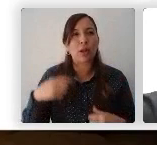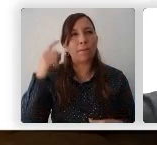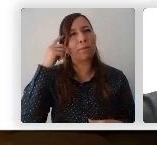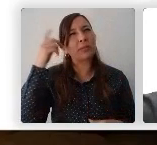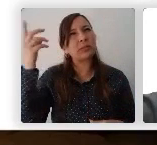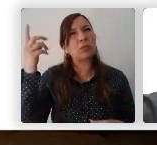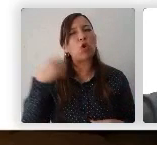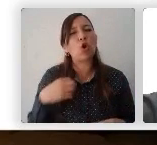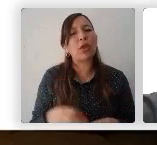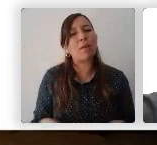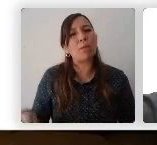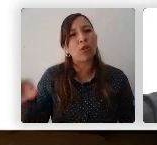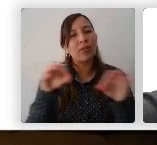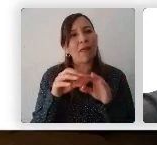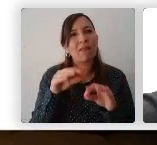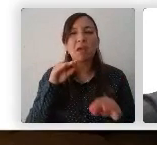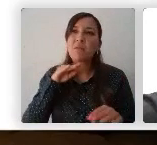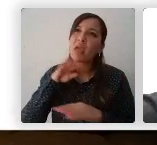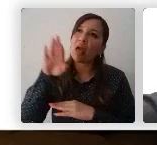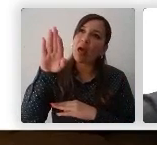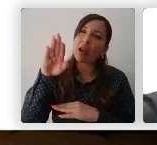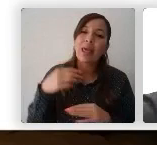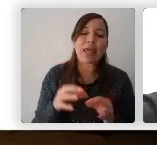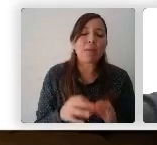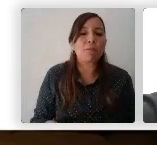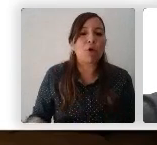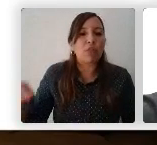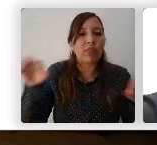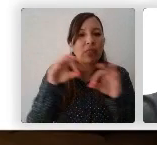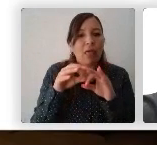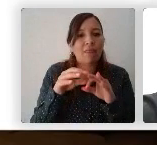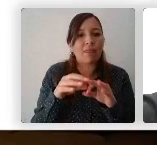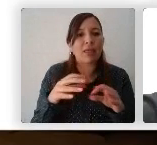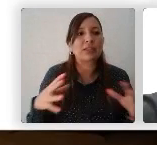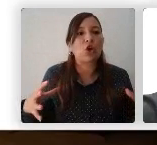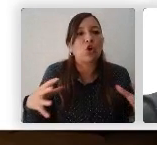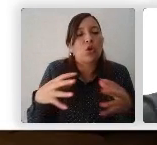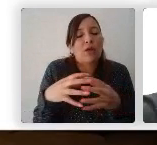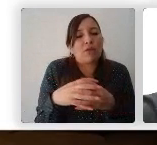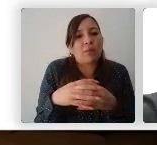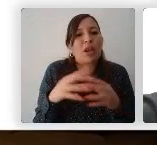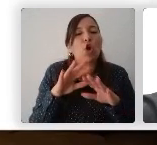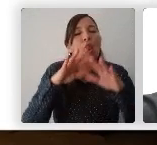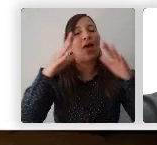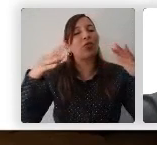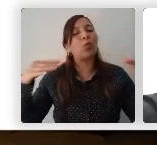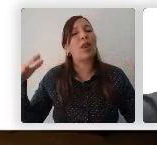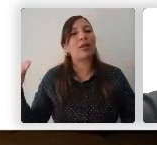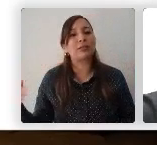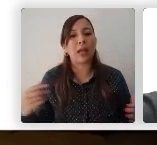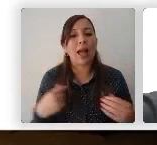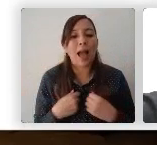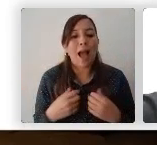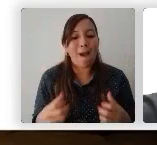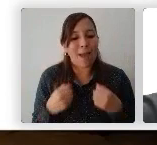más los viajes, a valorar un poco más estar en contacto con la naturaleza, a valorar las